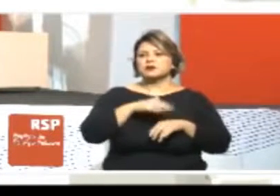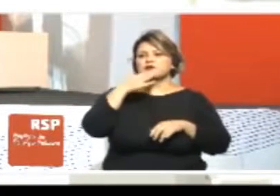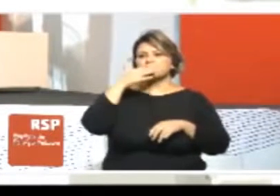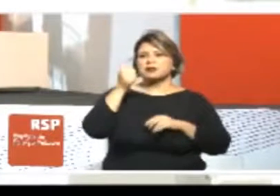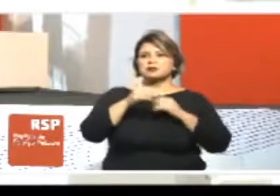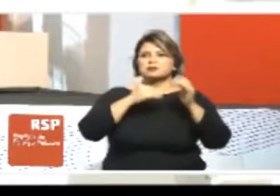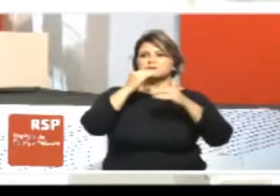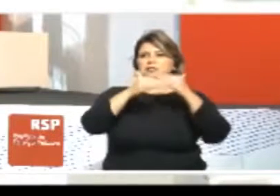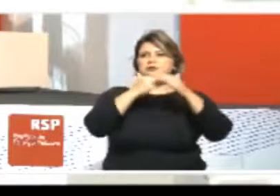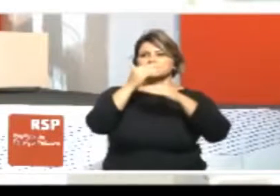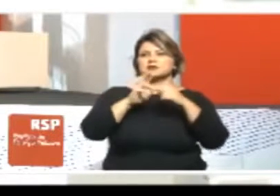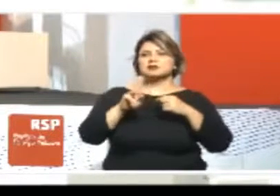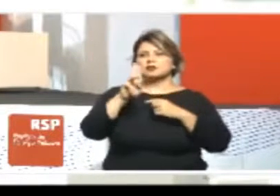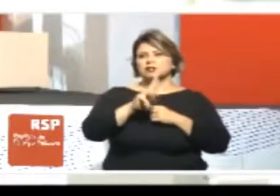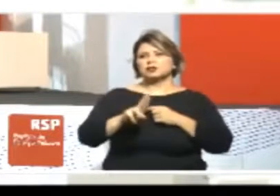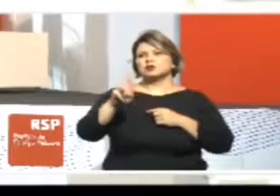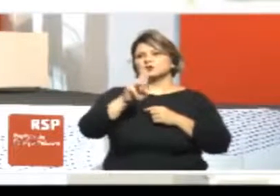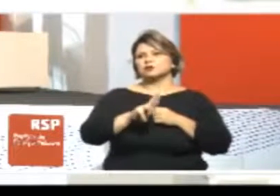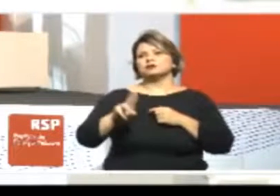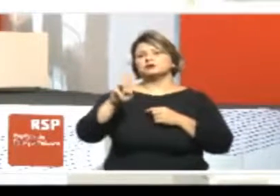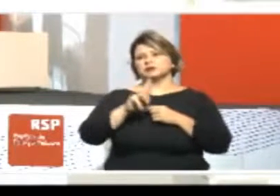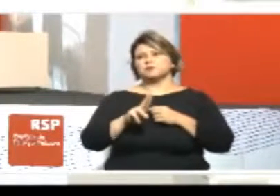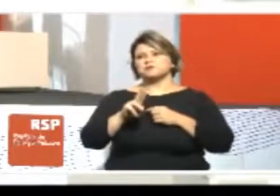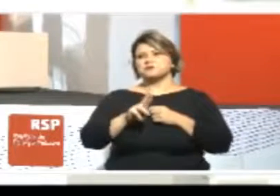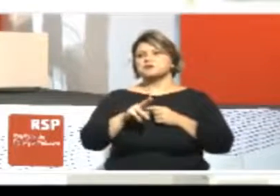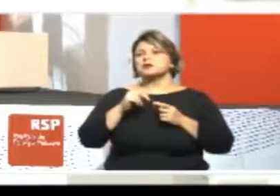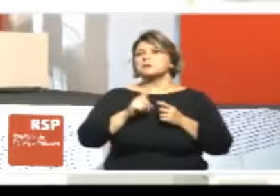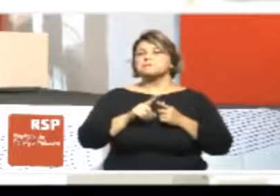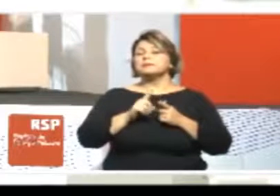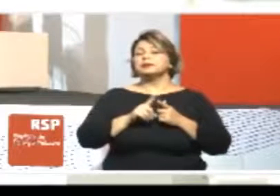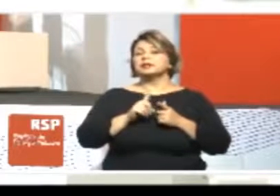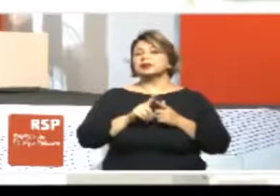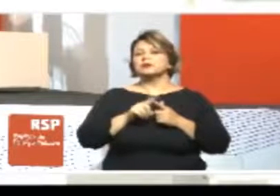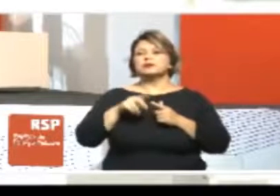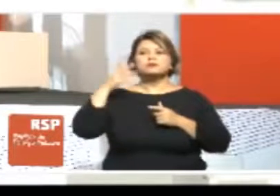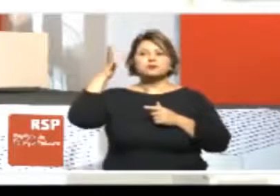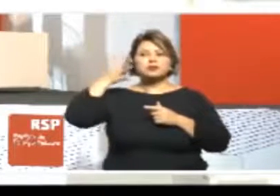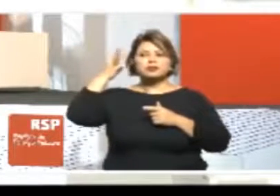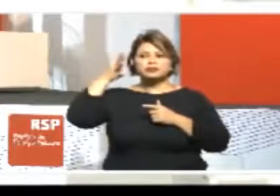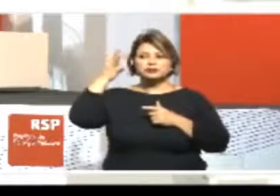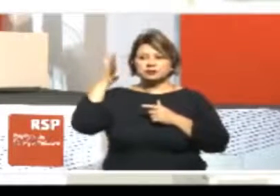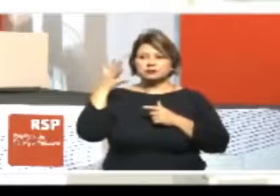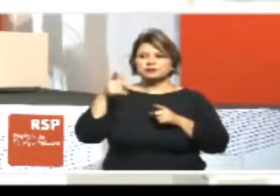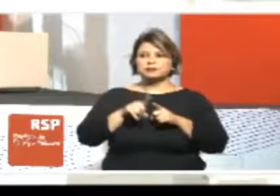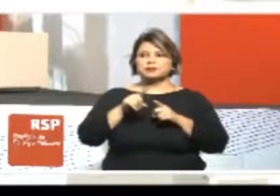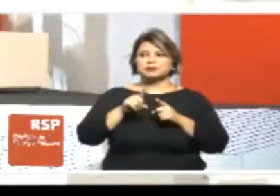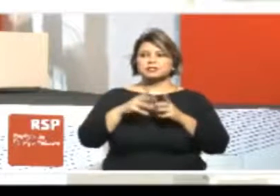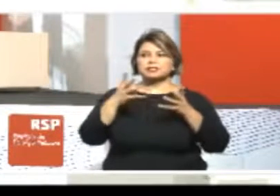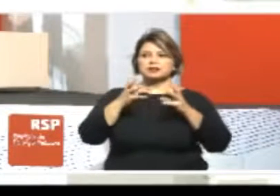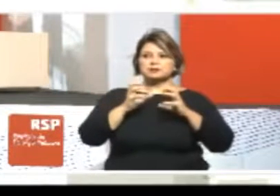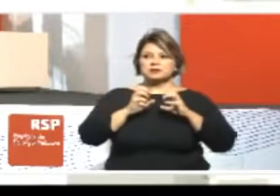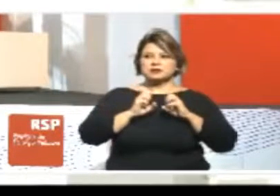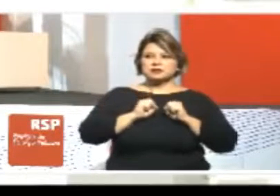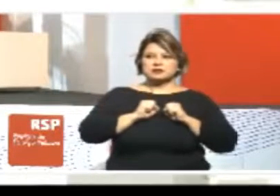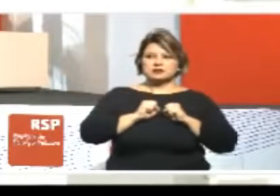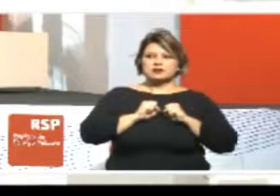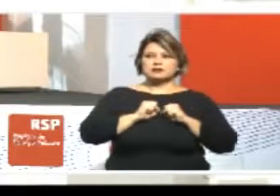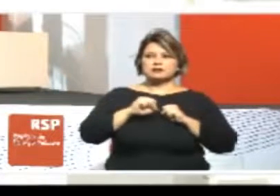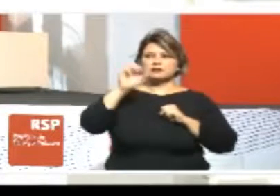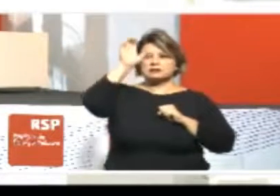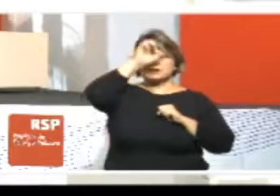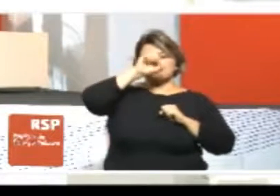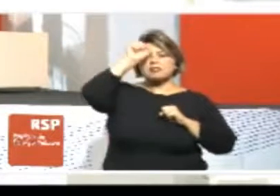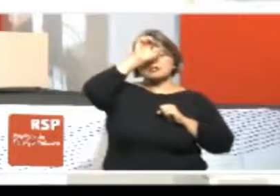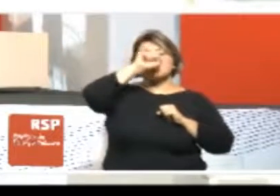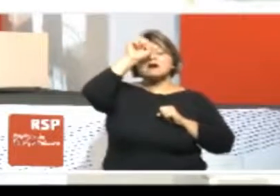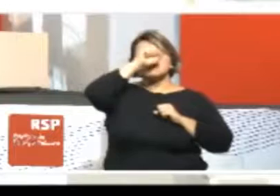para todo político. El primer año que un político llega a su administración está hasta ahora aprendiendo cómo manejar,